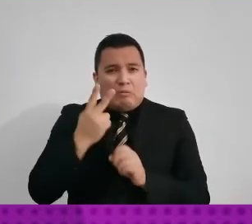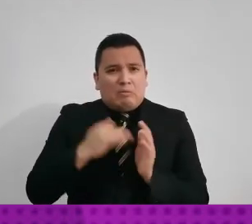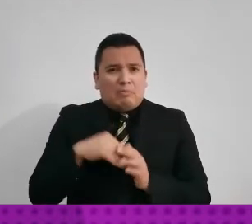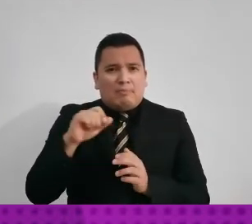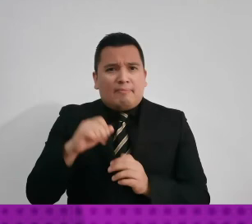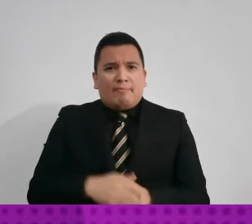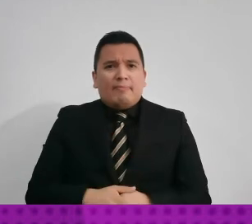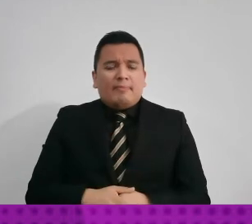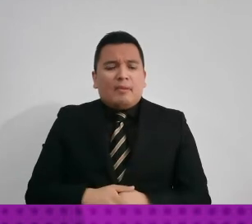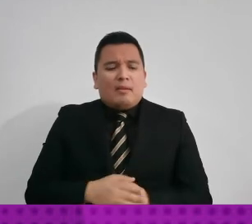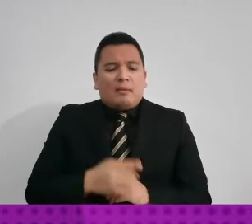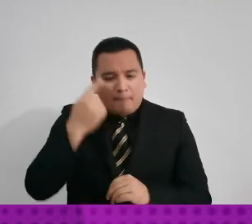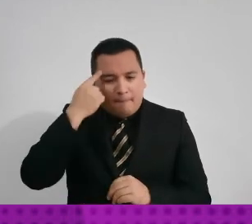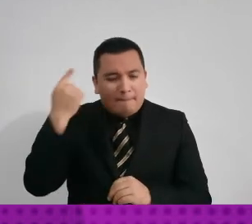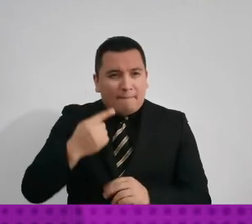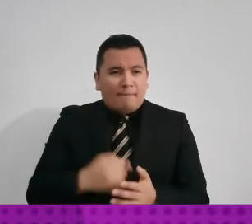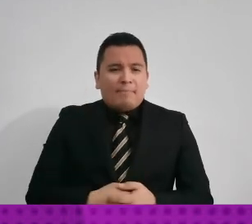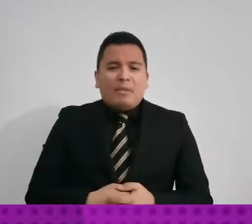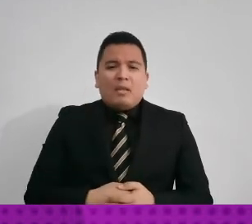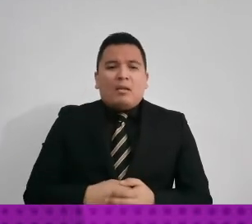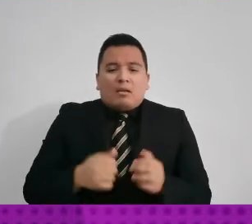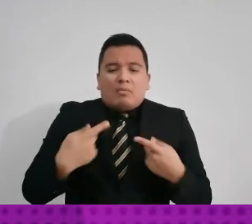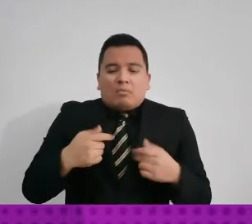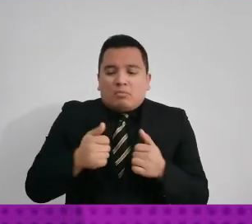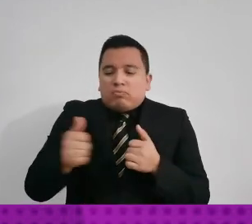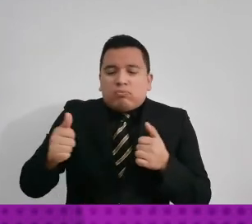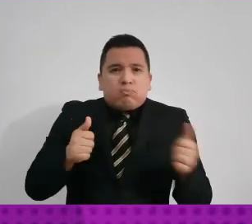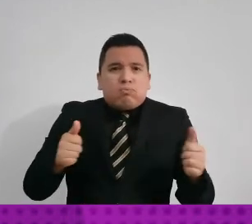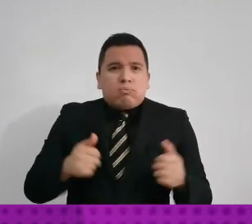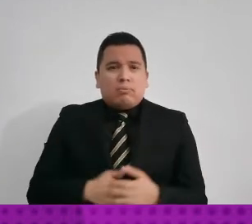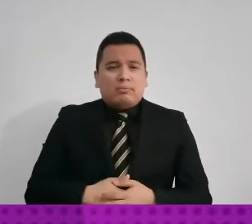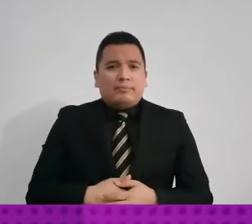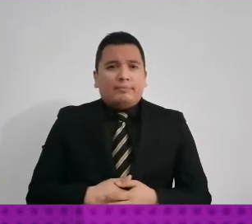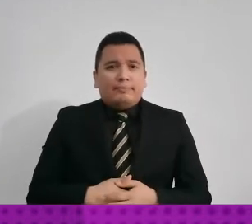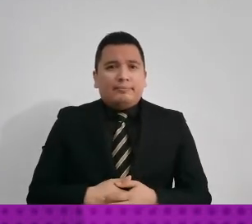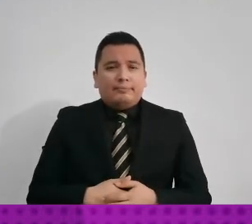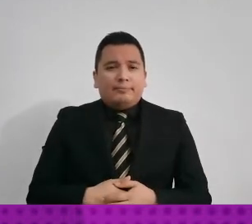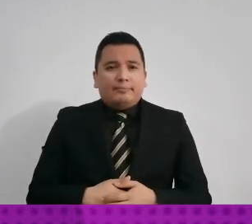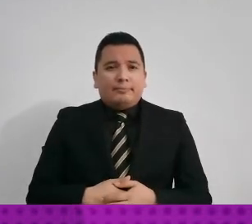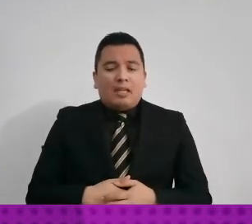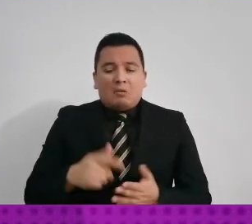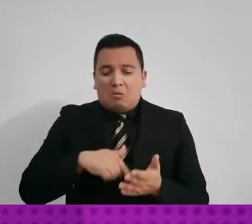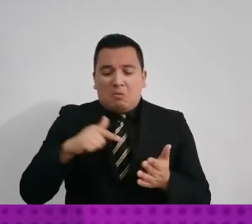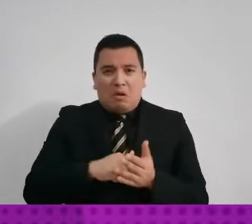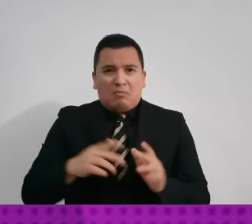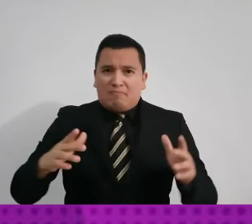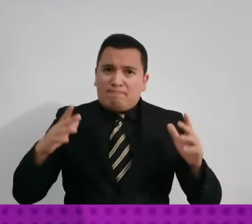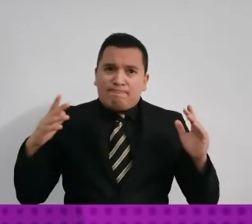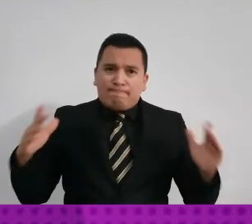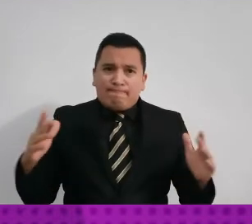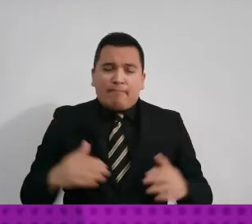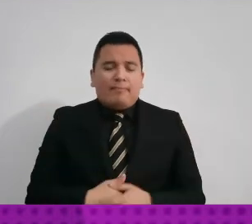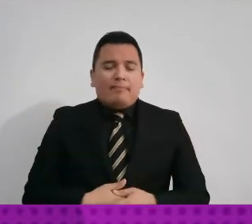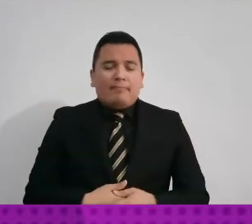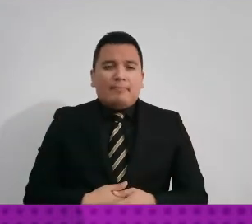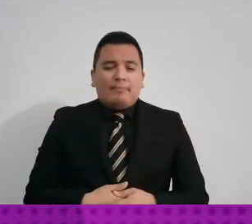el año pasado de 2020, sobre todo para mantener la sana distancia entre las personas. Ampliamos los